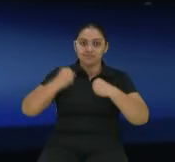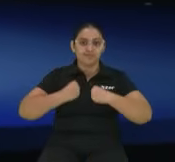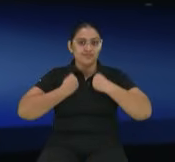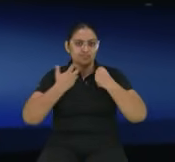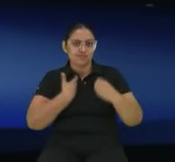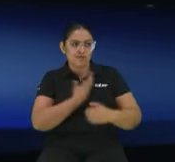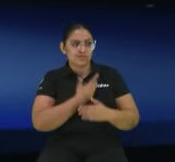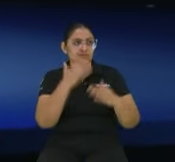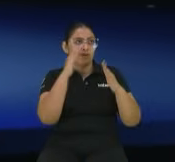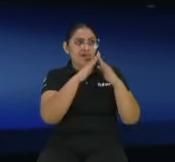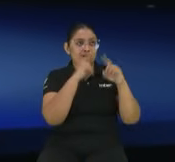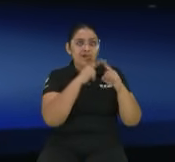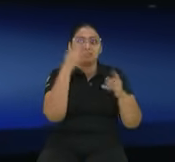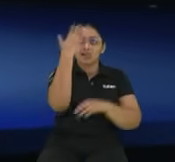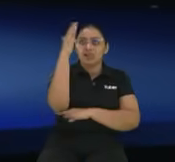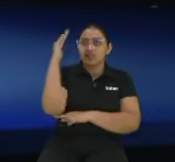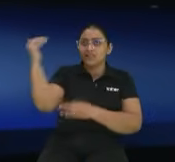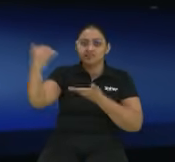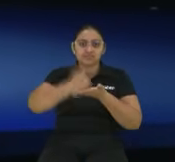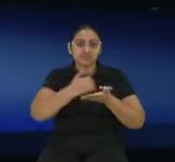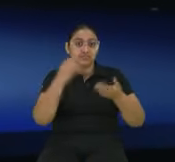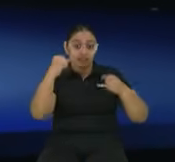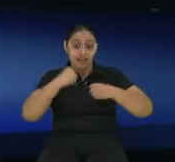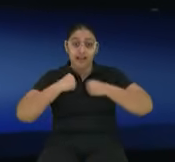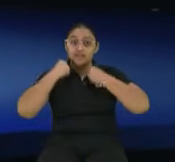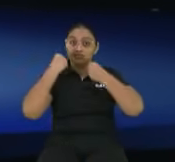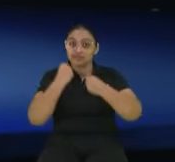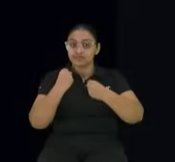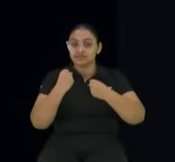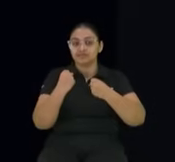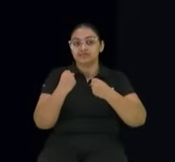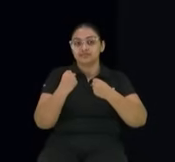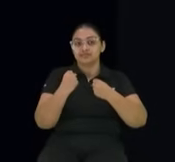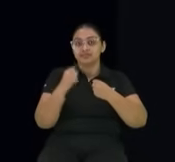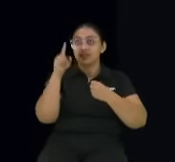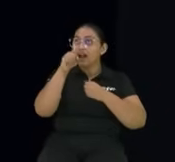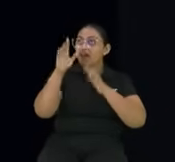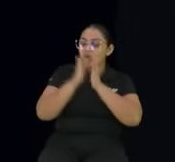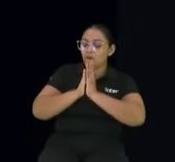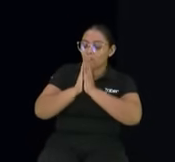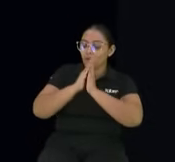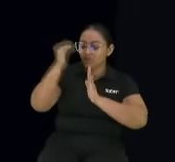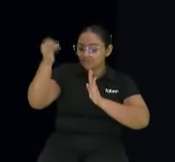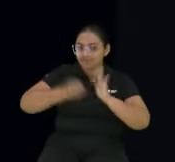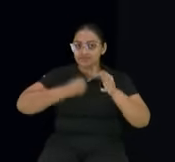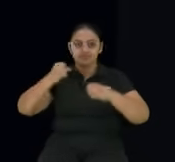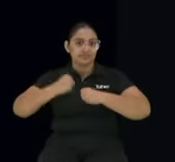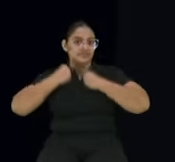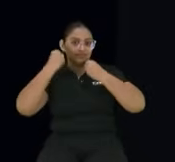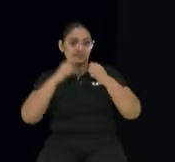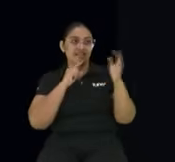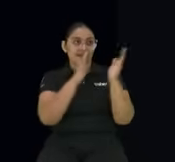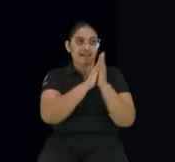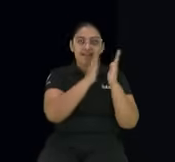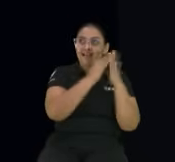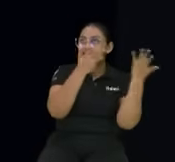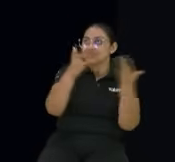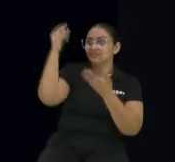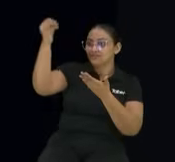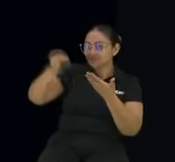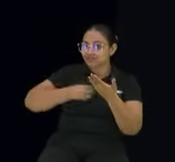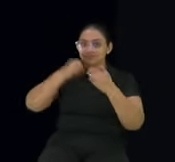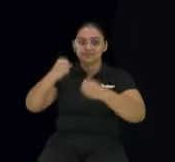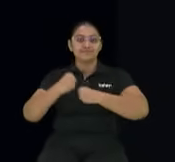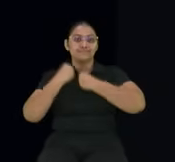vengo a fortalecer me congrego el viernes porque me vengo a fortalecer oro al señor porque me vengo a fortalecer alabo al señor porque me vengo a fortalecer Me